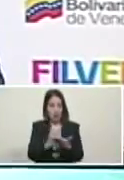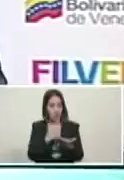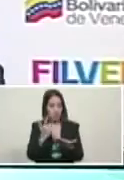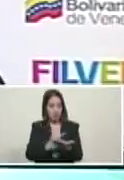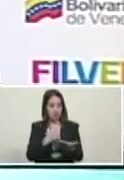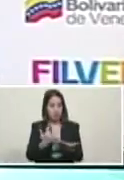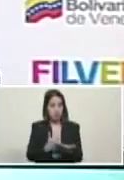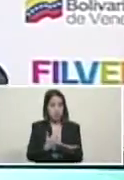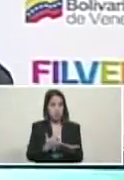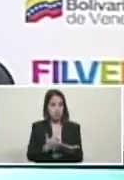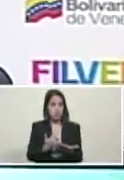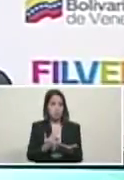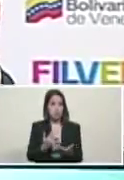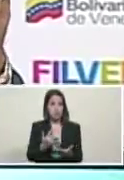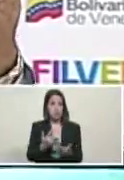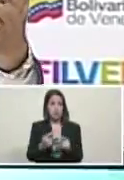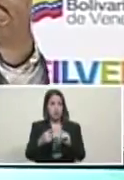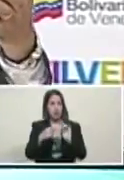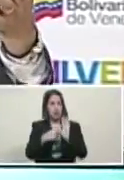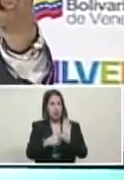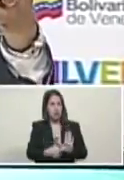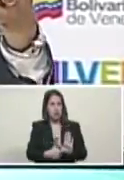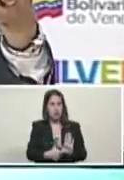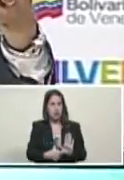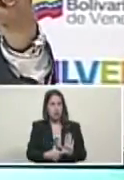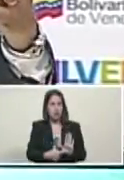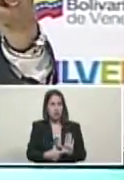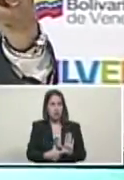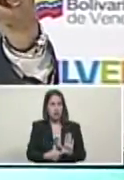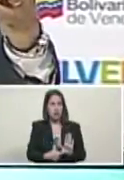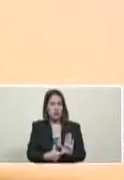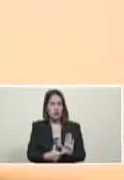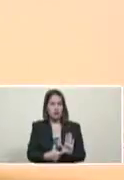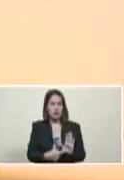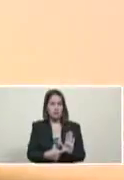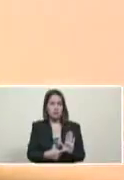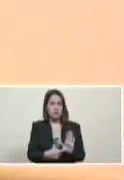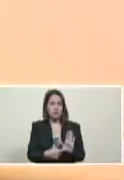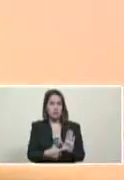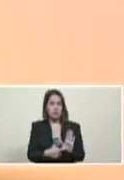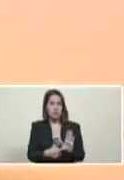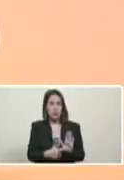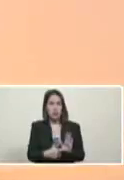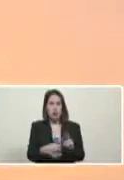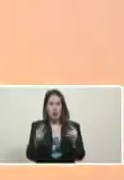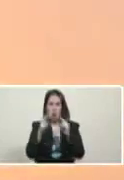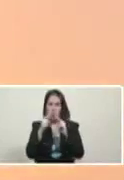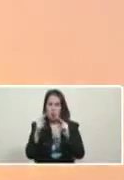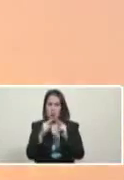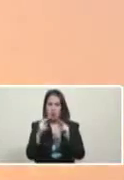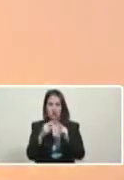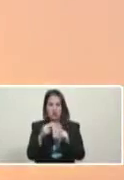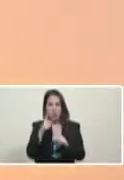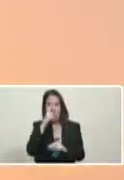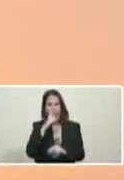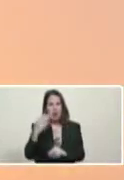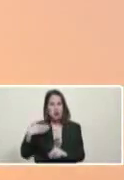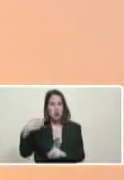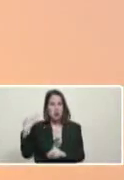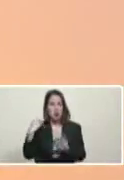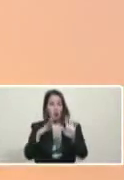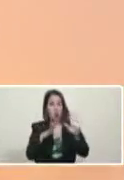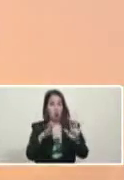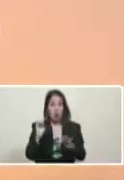primer libro, reedición. Este libro lo conocimos en la época de los 90,